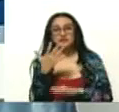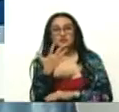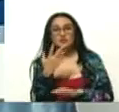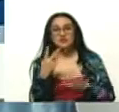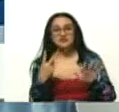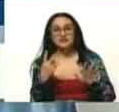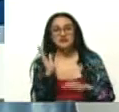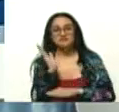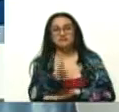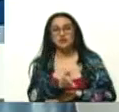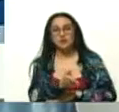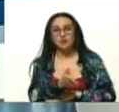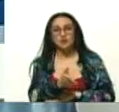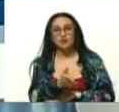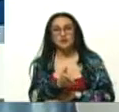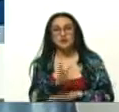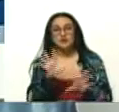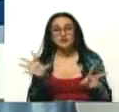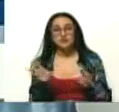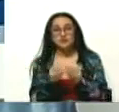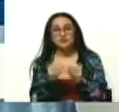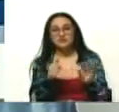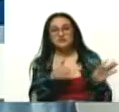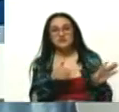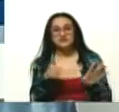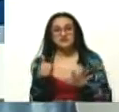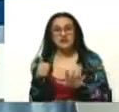5.757 acusaciones para un total de